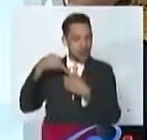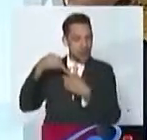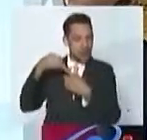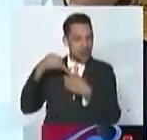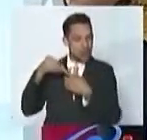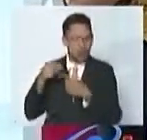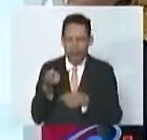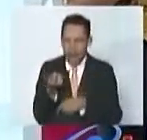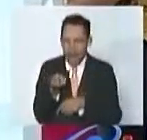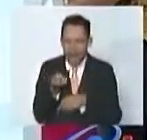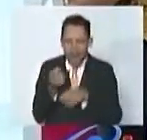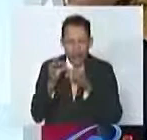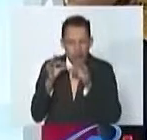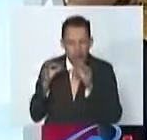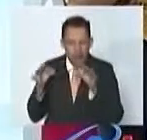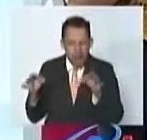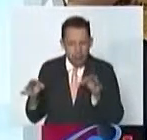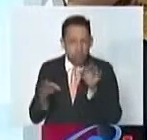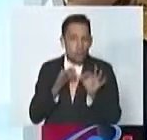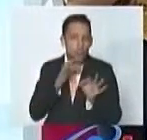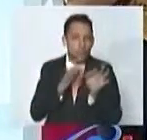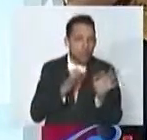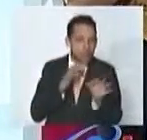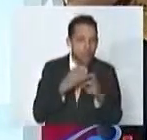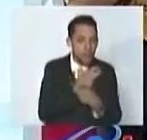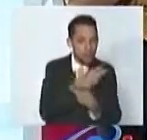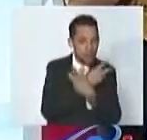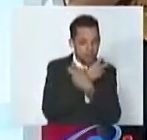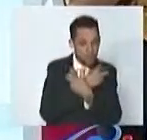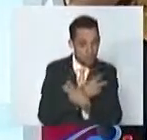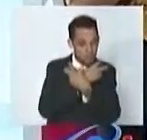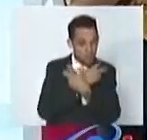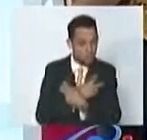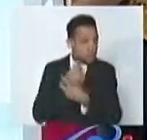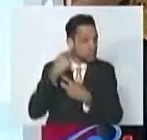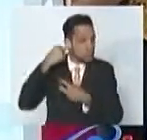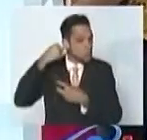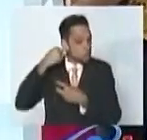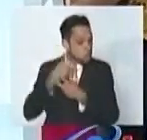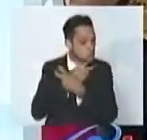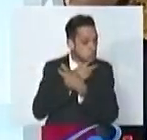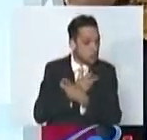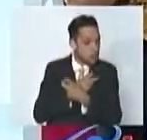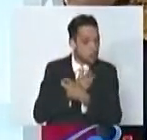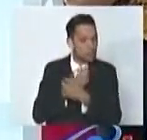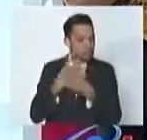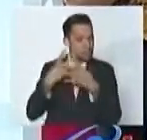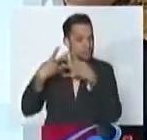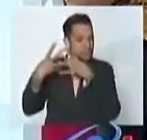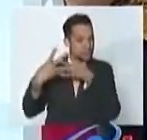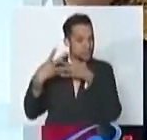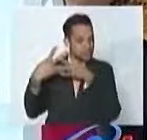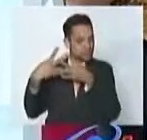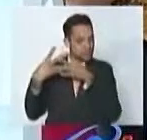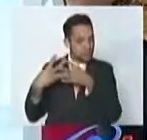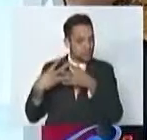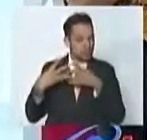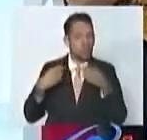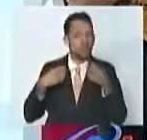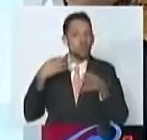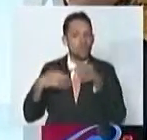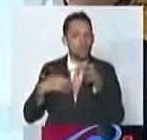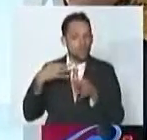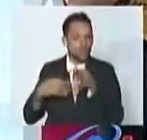que existen ruidos, en que existen cosas externas que afecten el oído. Cuando yo ya no tengo esa